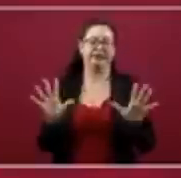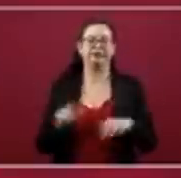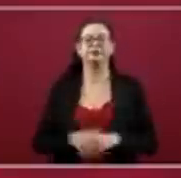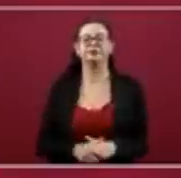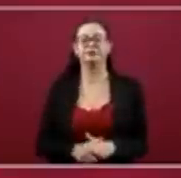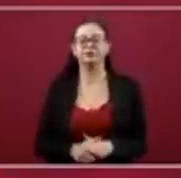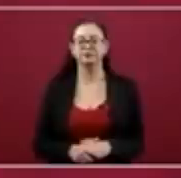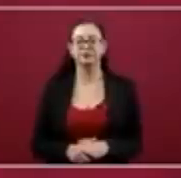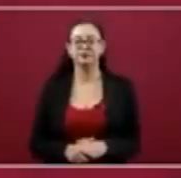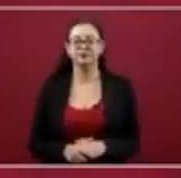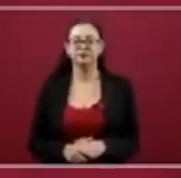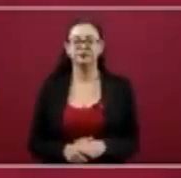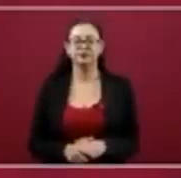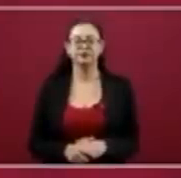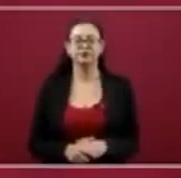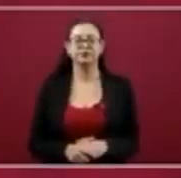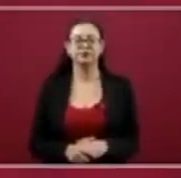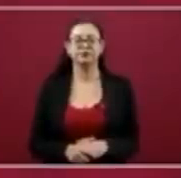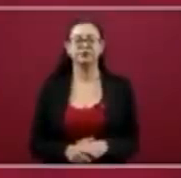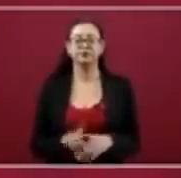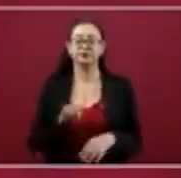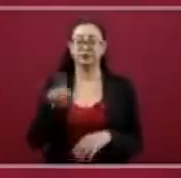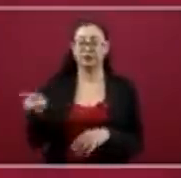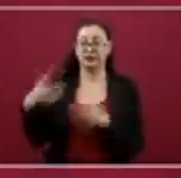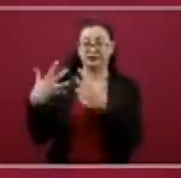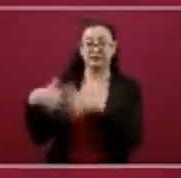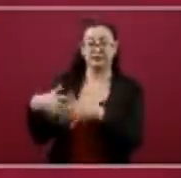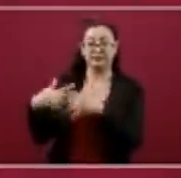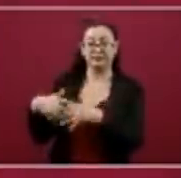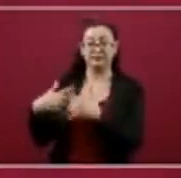Se compra la planta que estaba